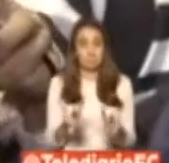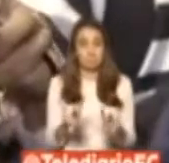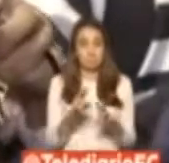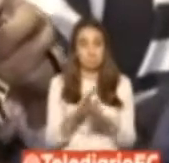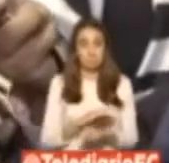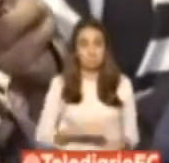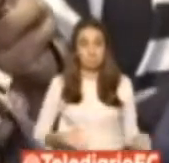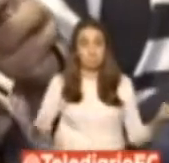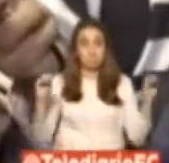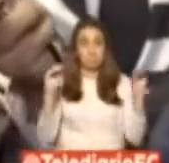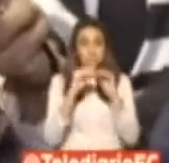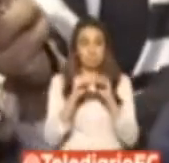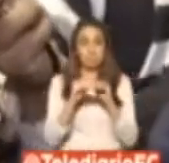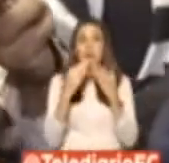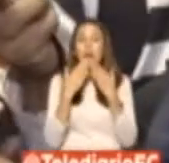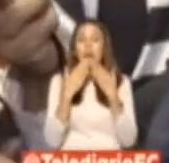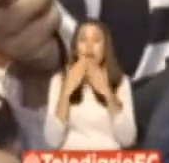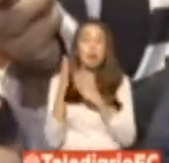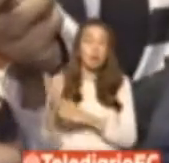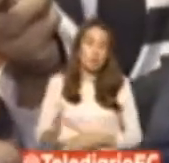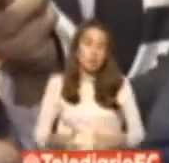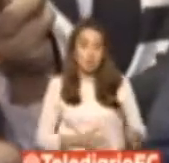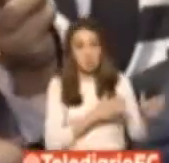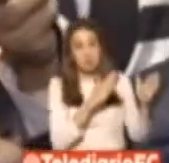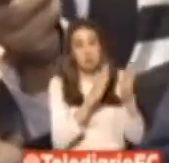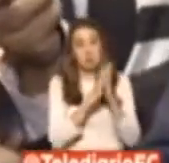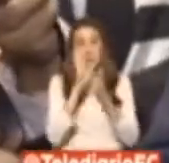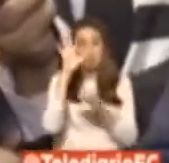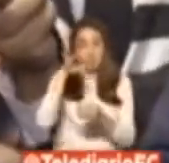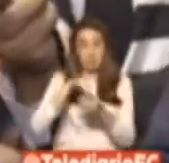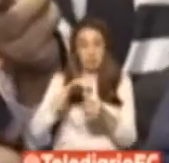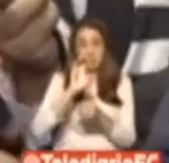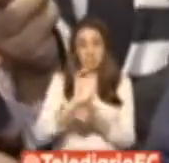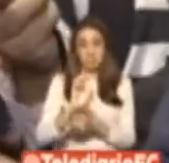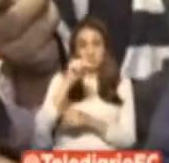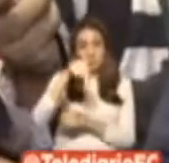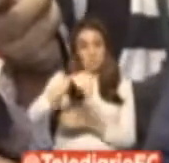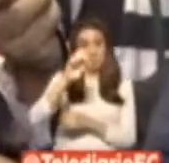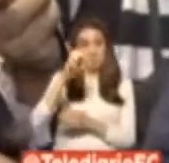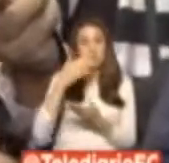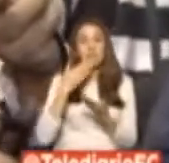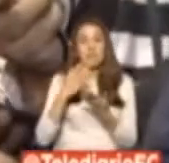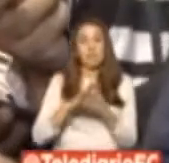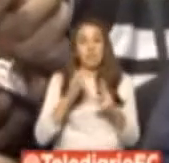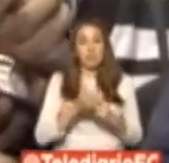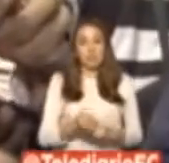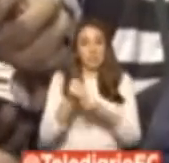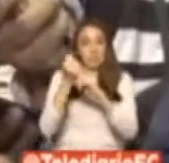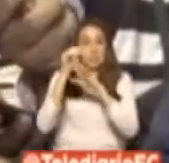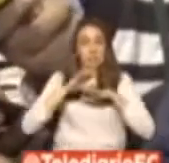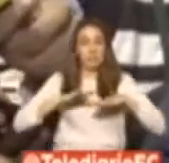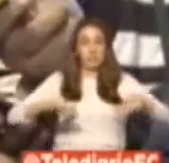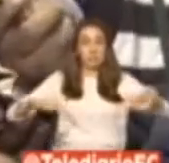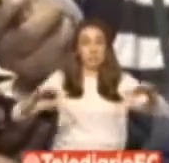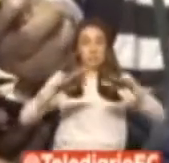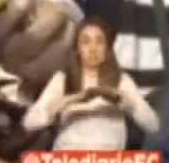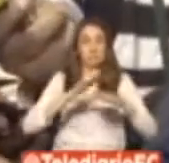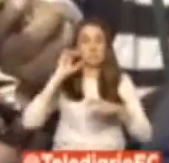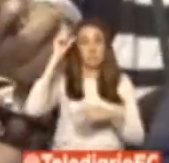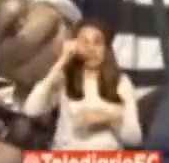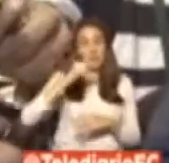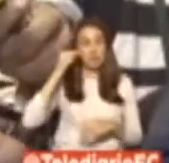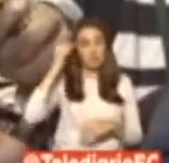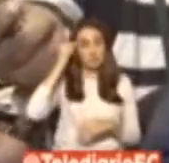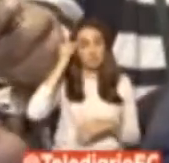el auditar la forma como el Consejo Nacional Electoral controla los recursos provenientes del Estado y